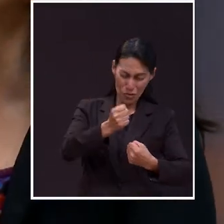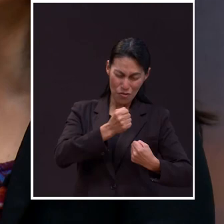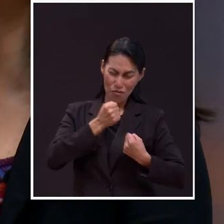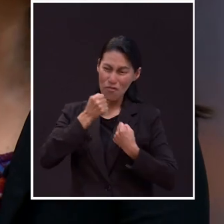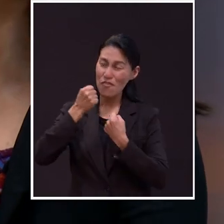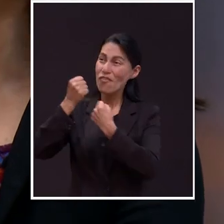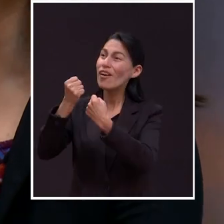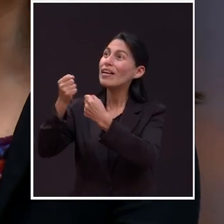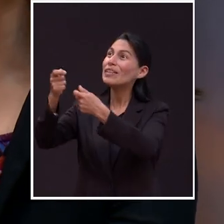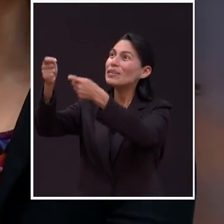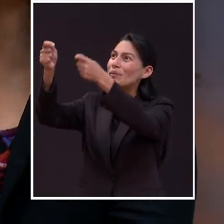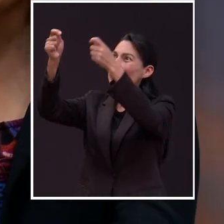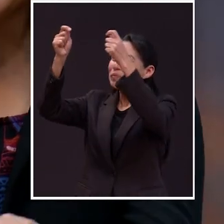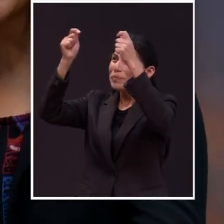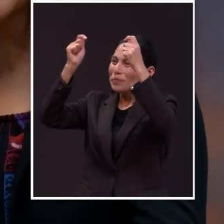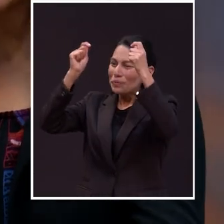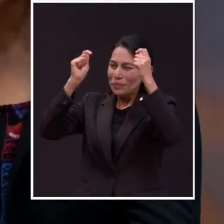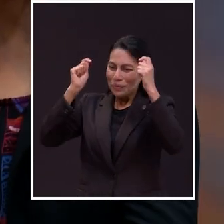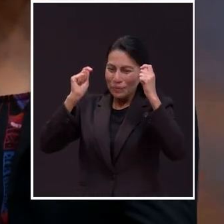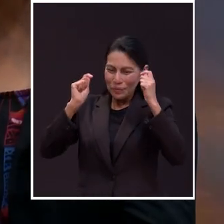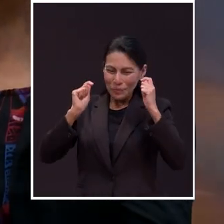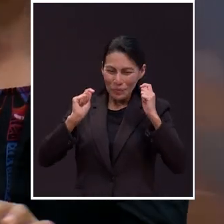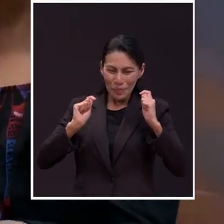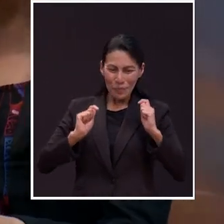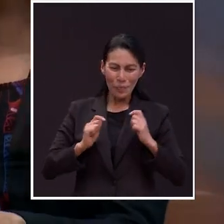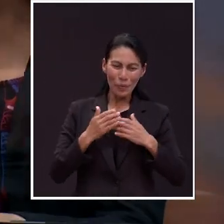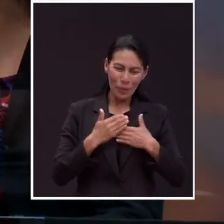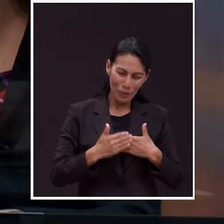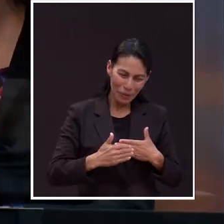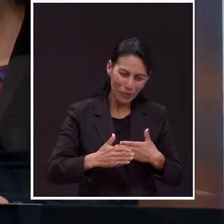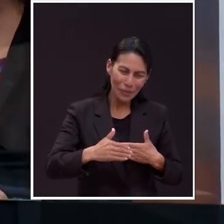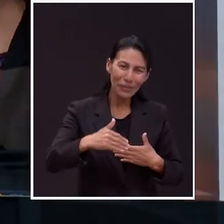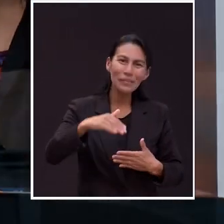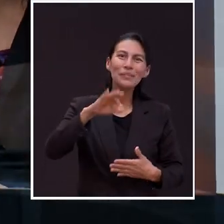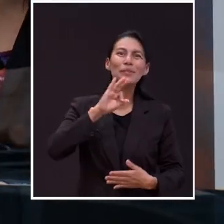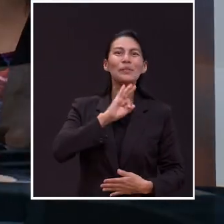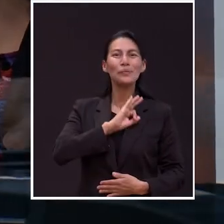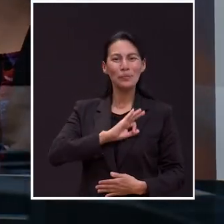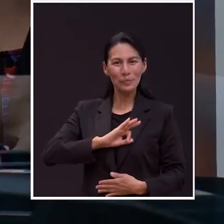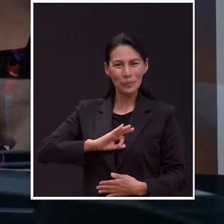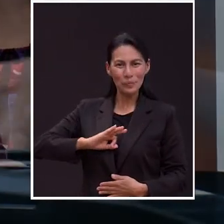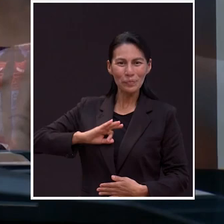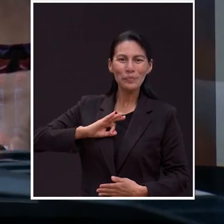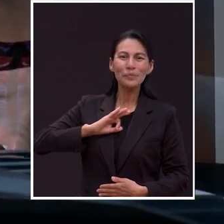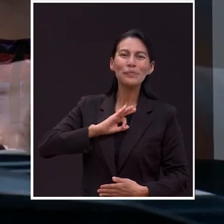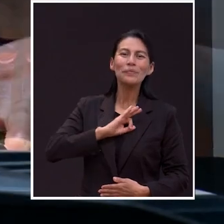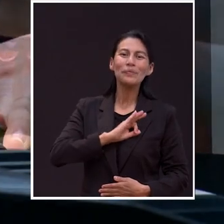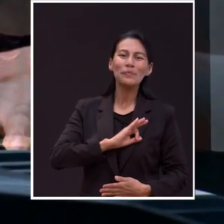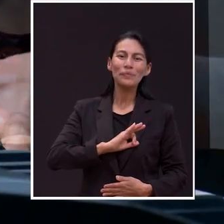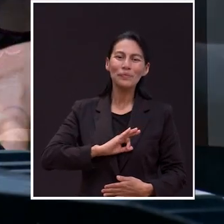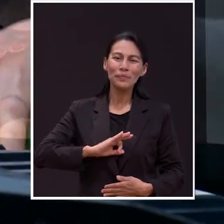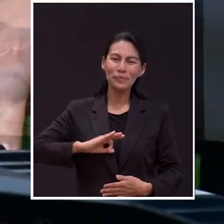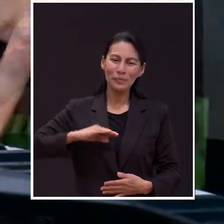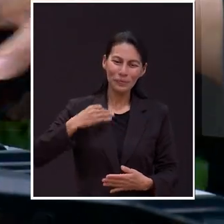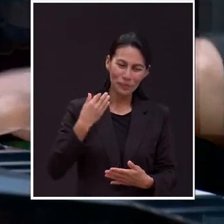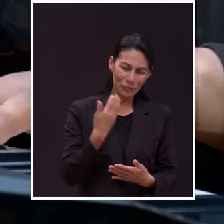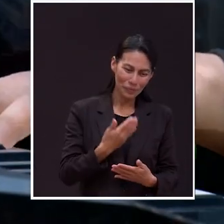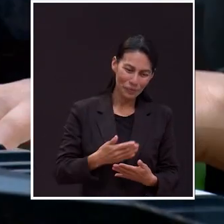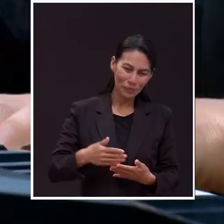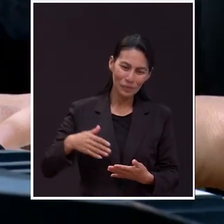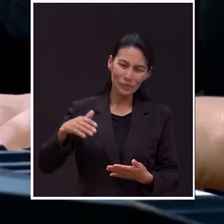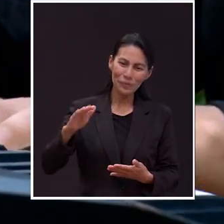Estoy muy feliz desde que aprendí que el Señor hizo de mí